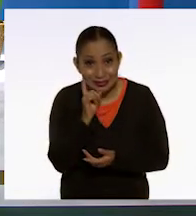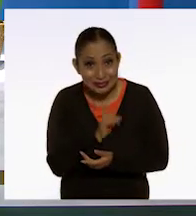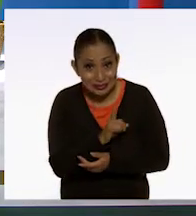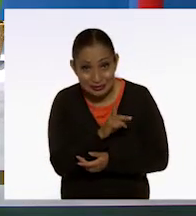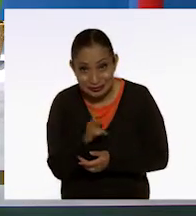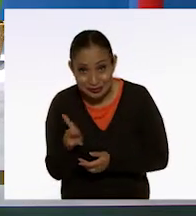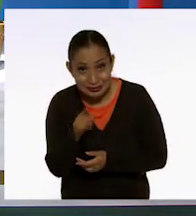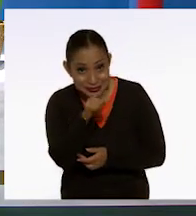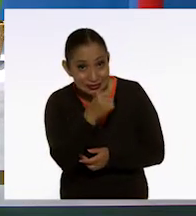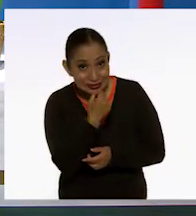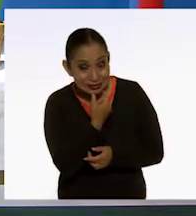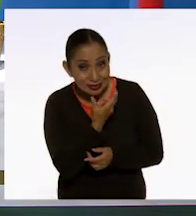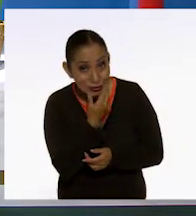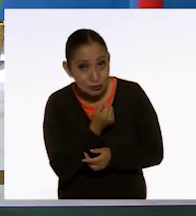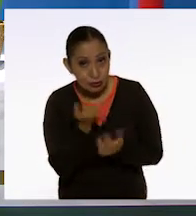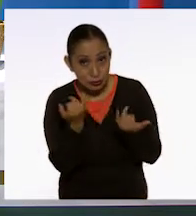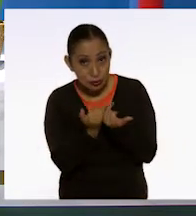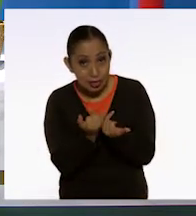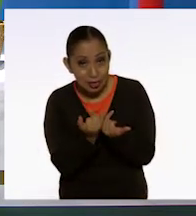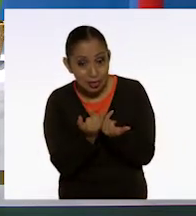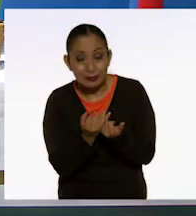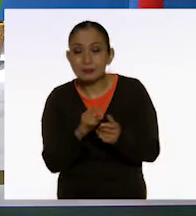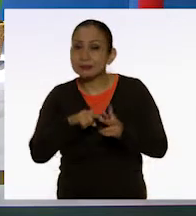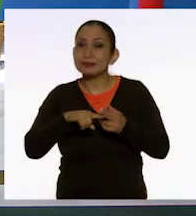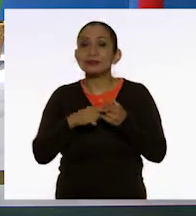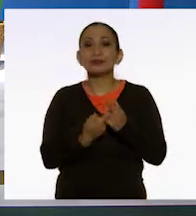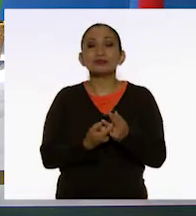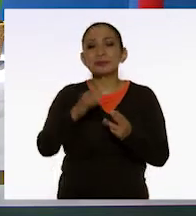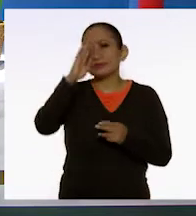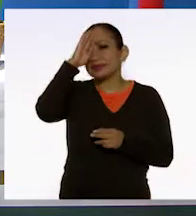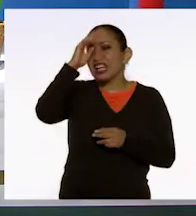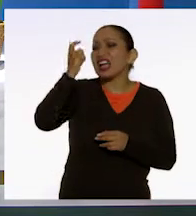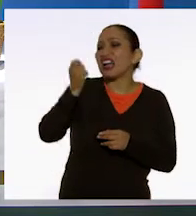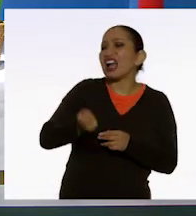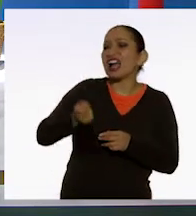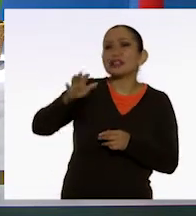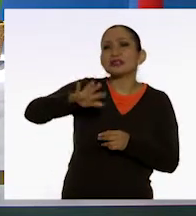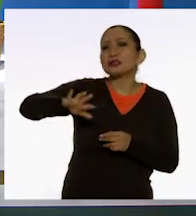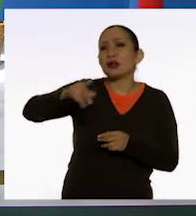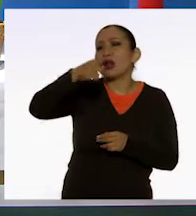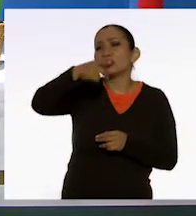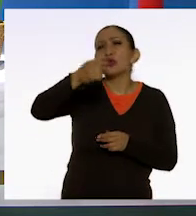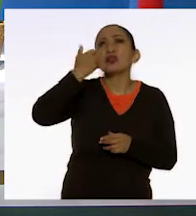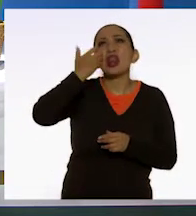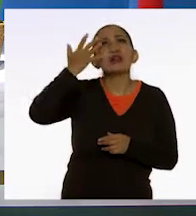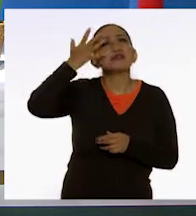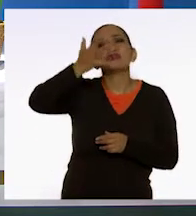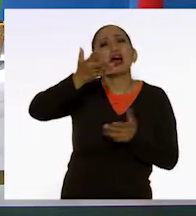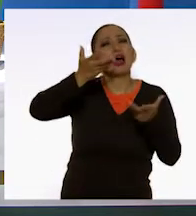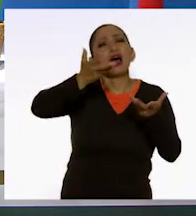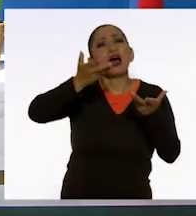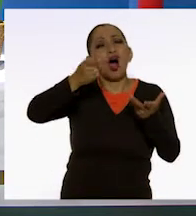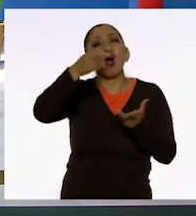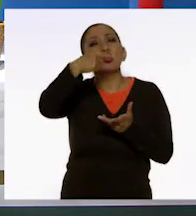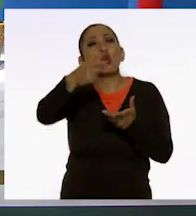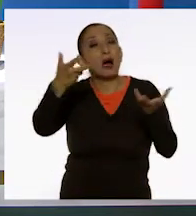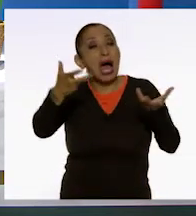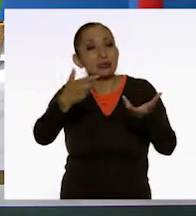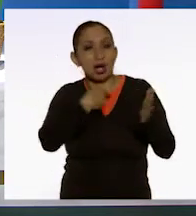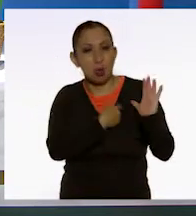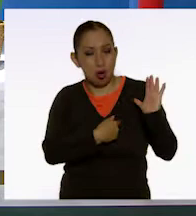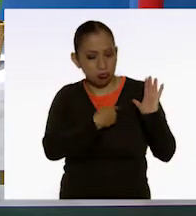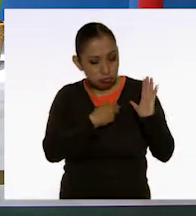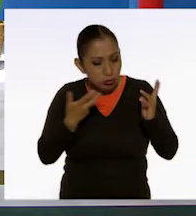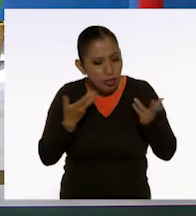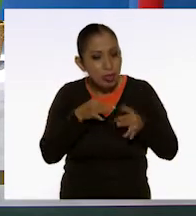están listos, niños? Comencemos con reflexionar acerca de algunas de sus expectativas y compromisos en la asignatura